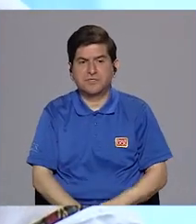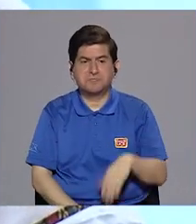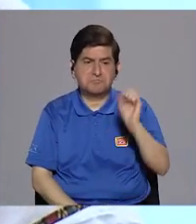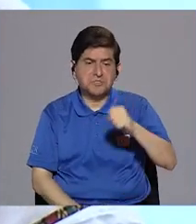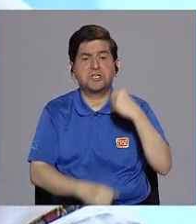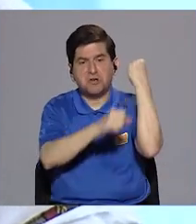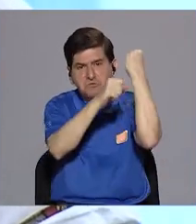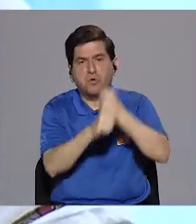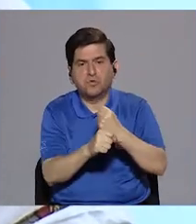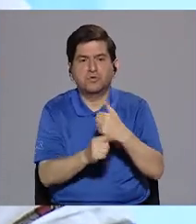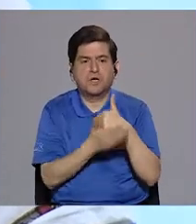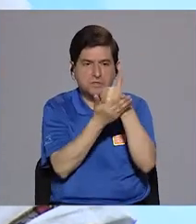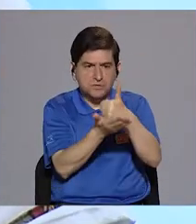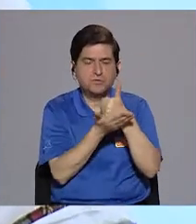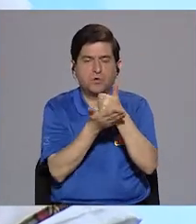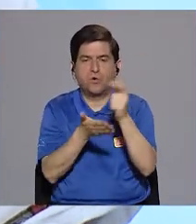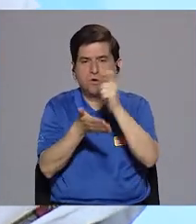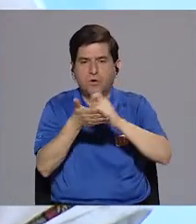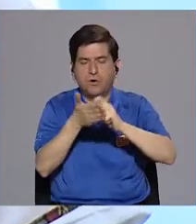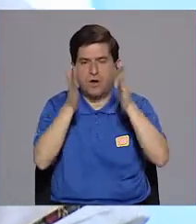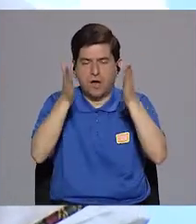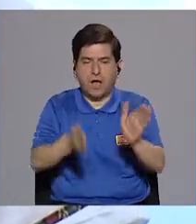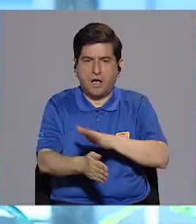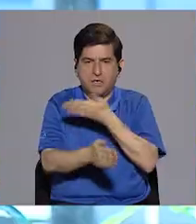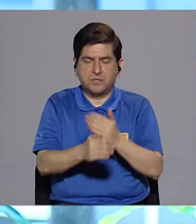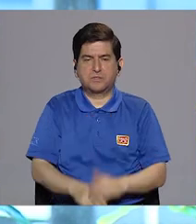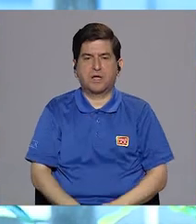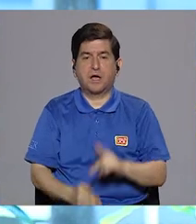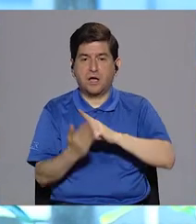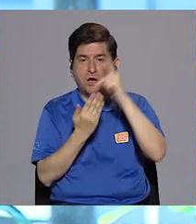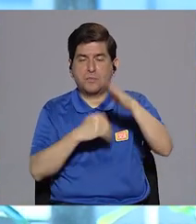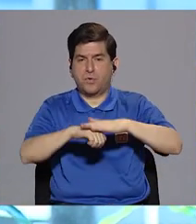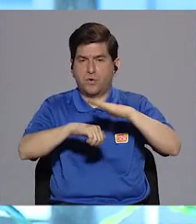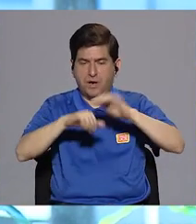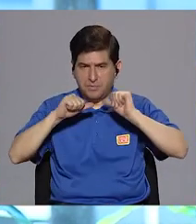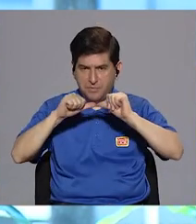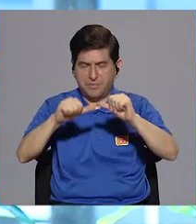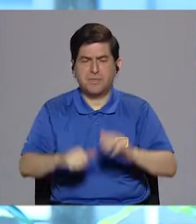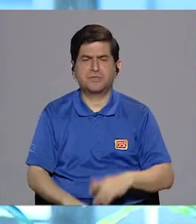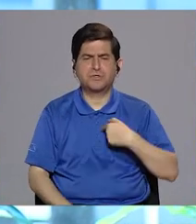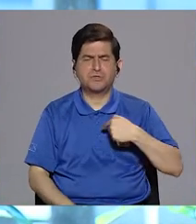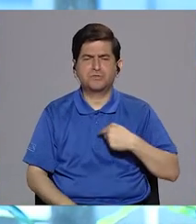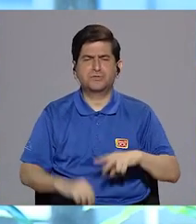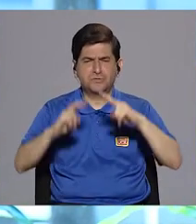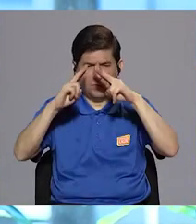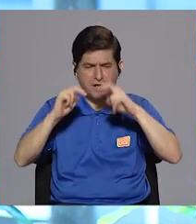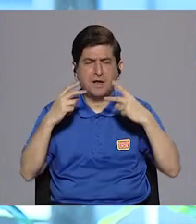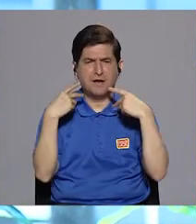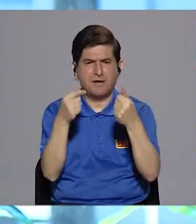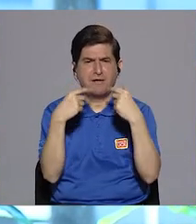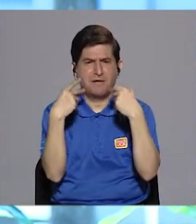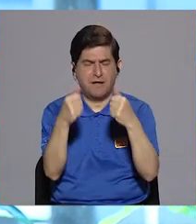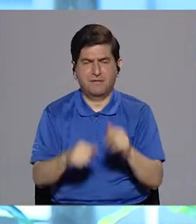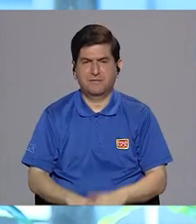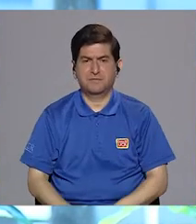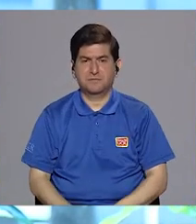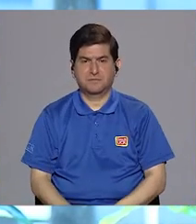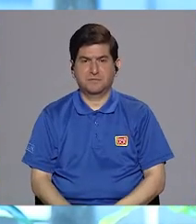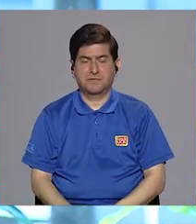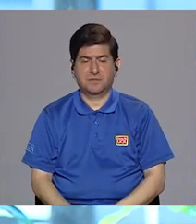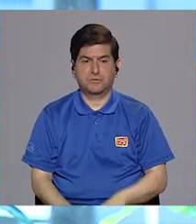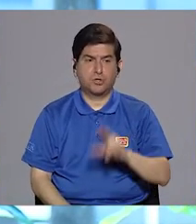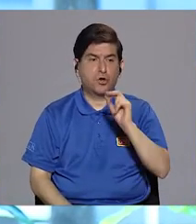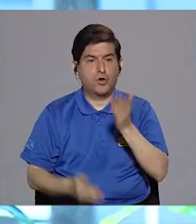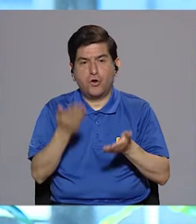sí, fundaciones que ayudaran a los compositores. Programas que le hagan sobrevivir. Programas. Yo hice un chequeo muy rápido que le decía que no puede